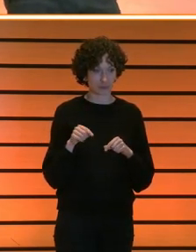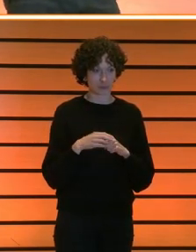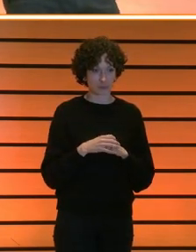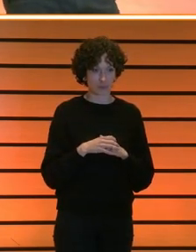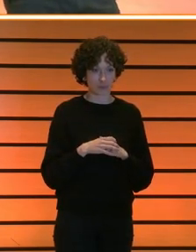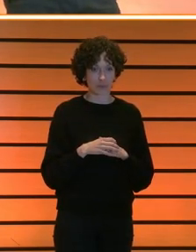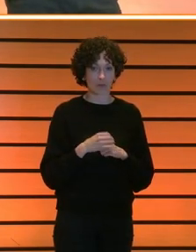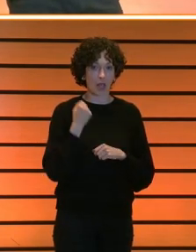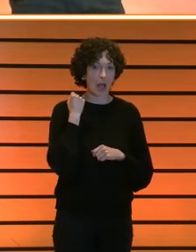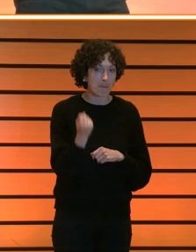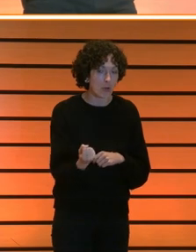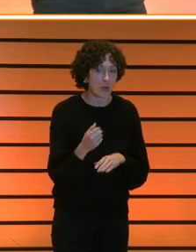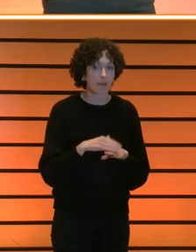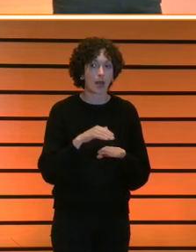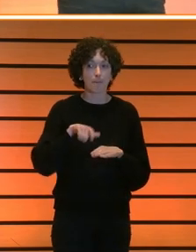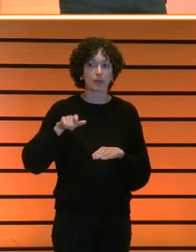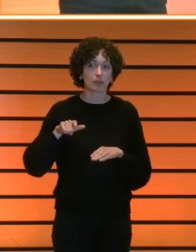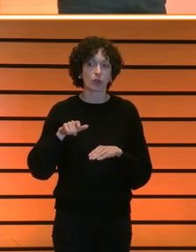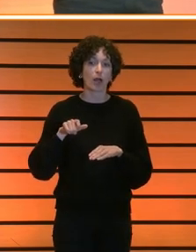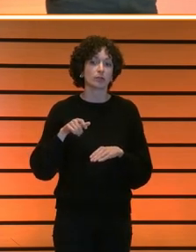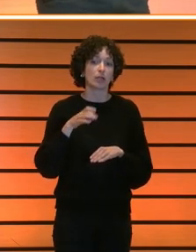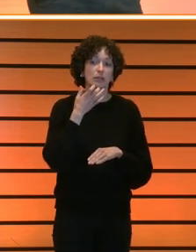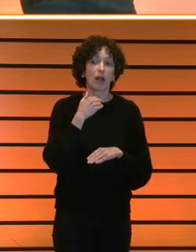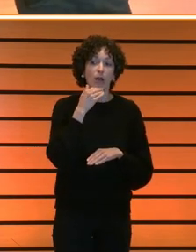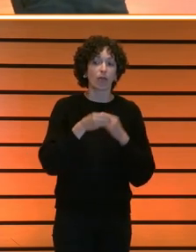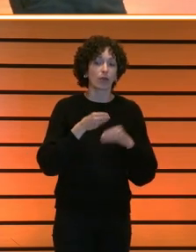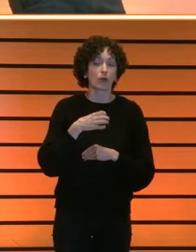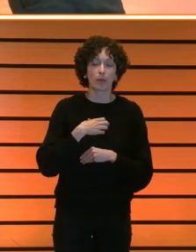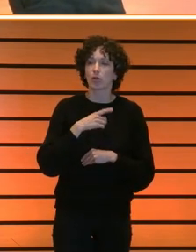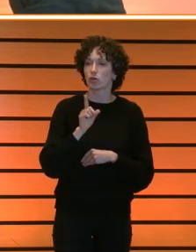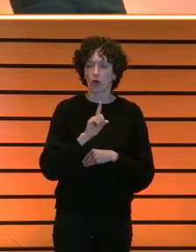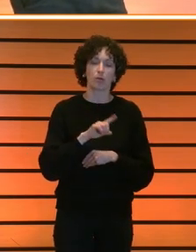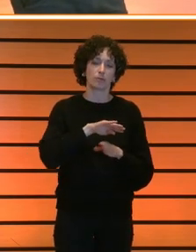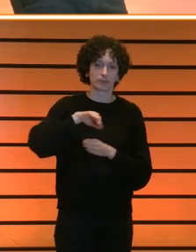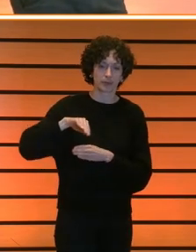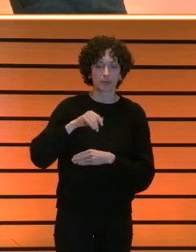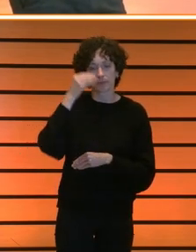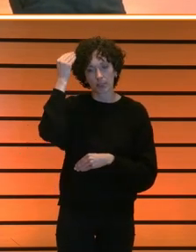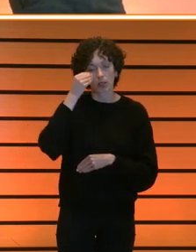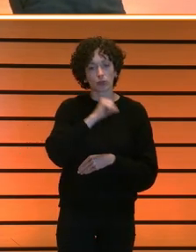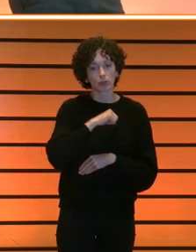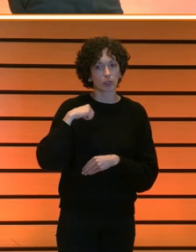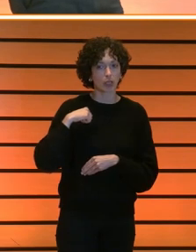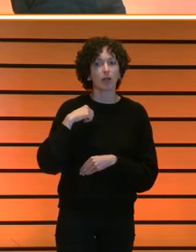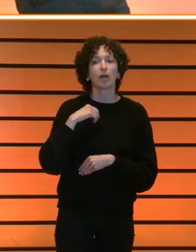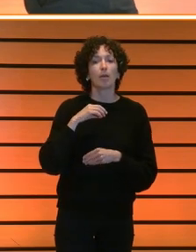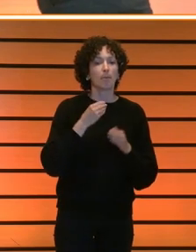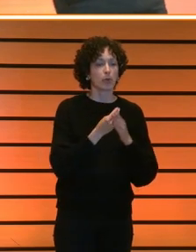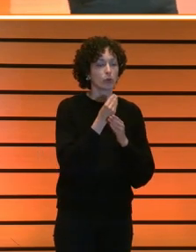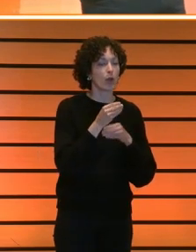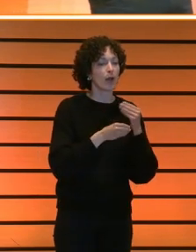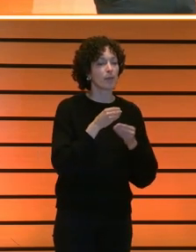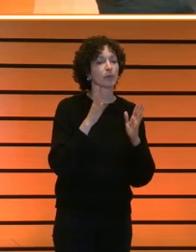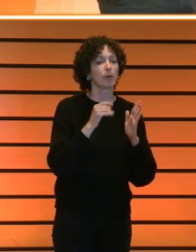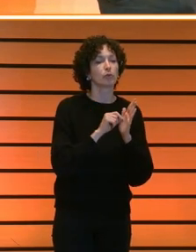los apoyos para que la persona no pueden hacer estamos desarrollando los productos desde la perspectiva del usuario es decir personas